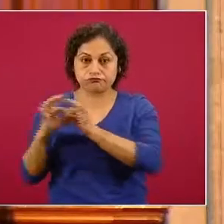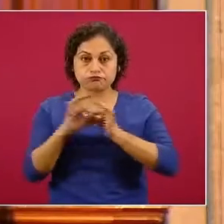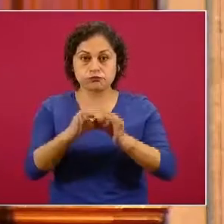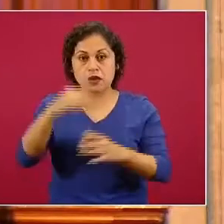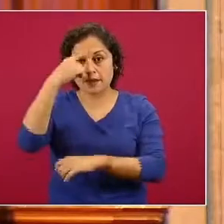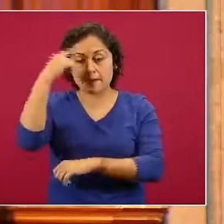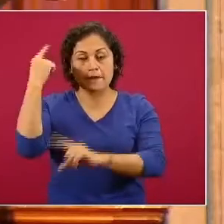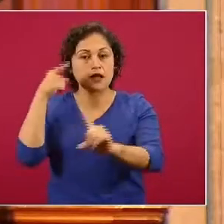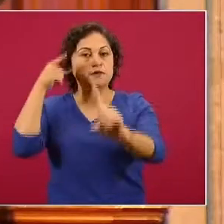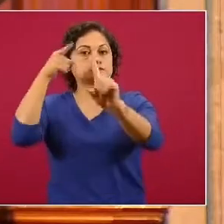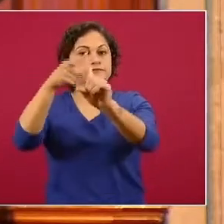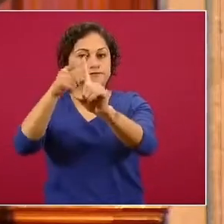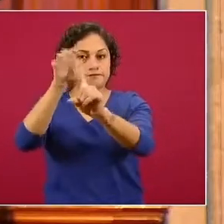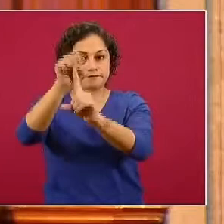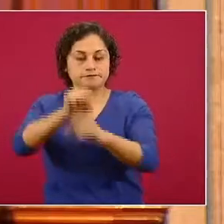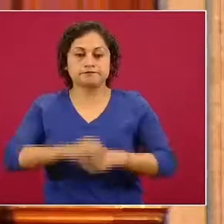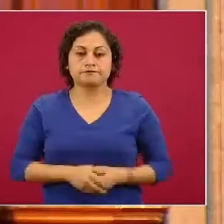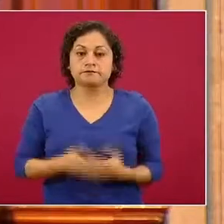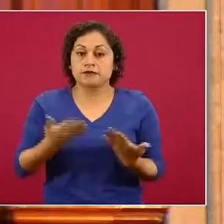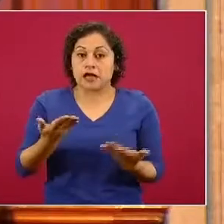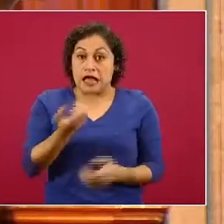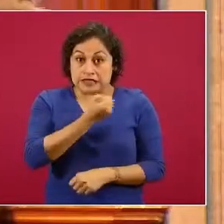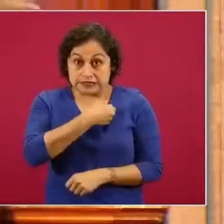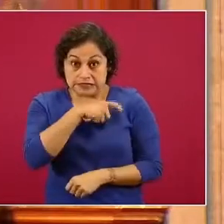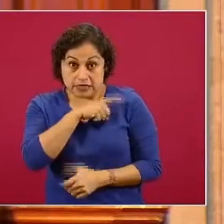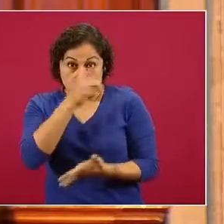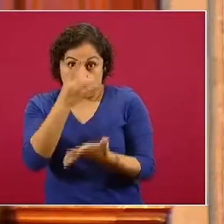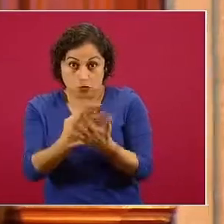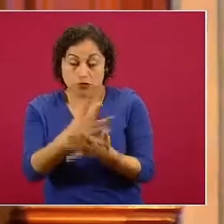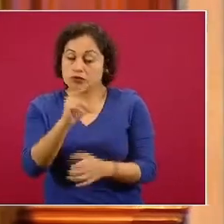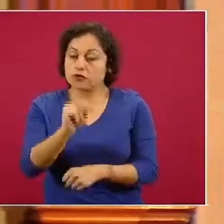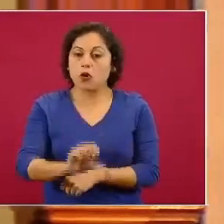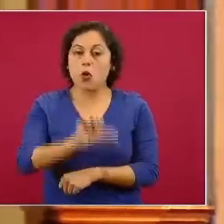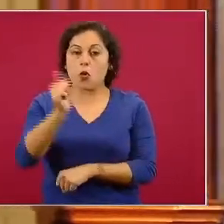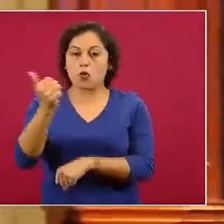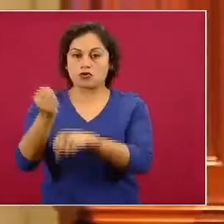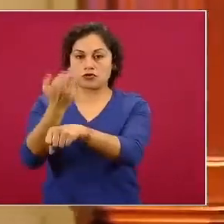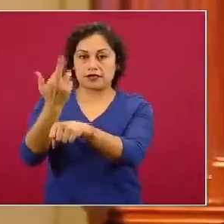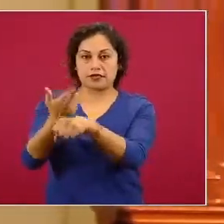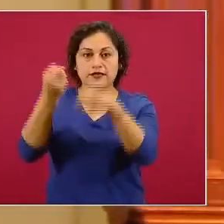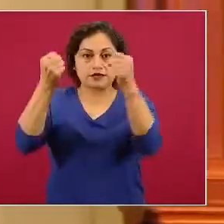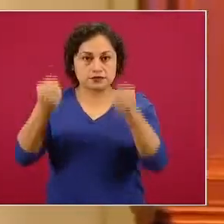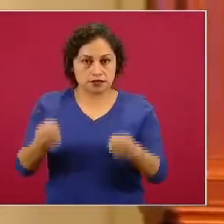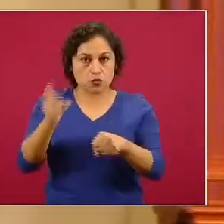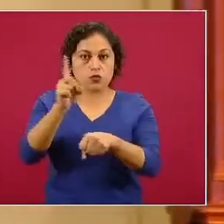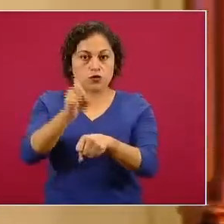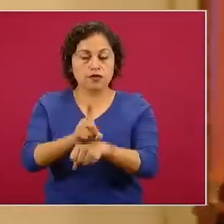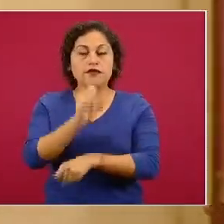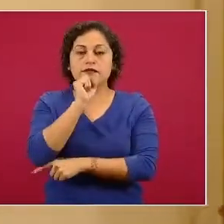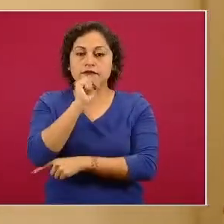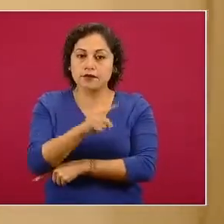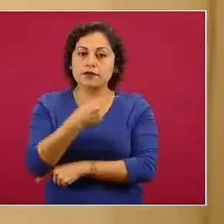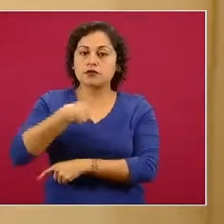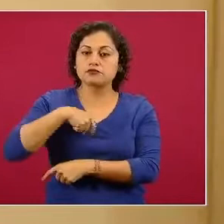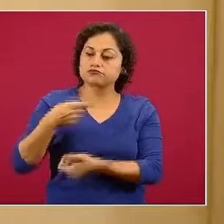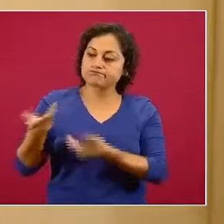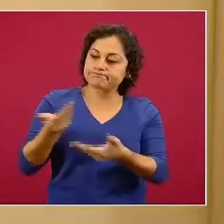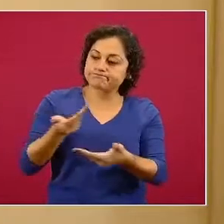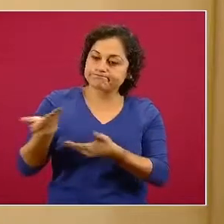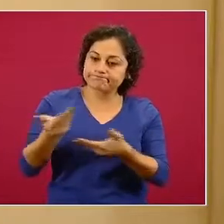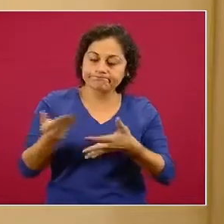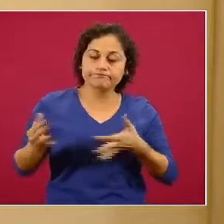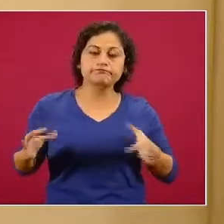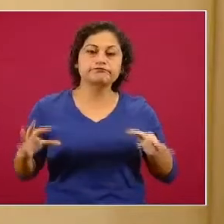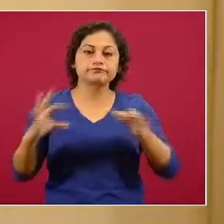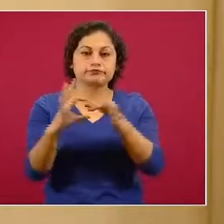este punto. Pero no solamente salud, también con la Secretaría de Seguridad hemos llegado a un punto de colaboración en